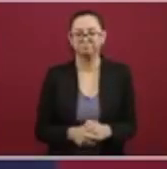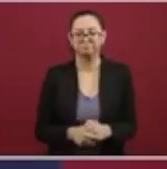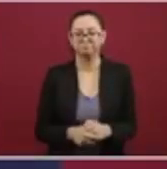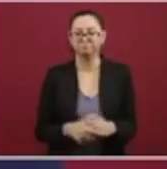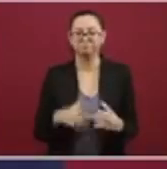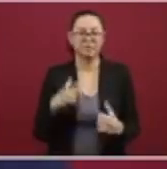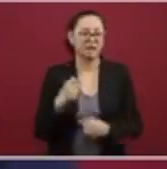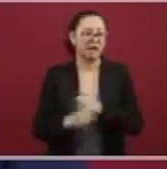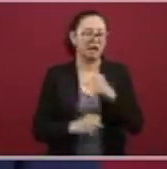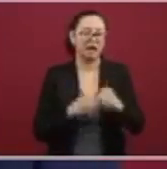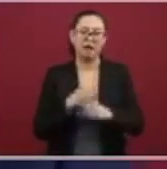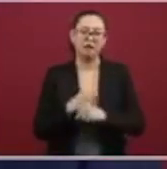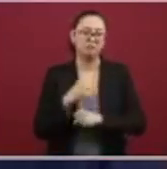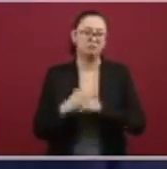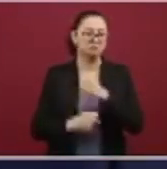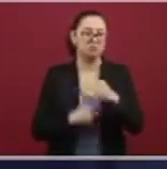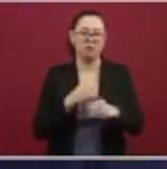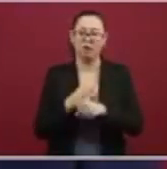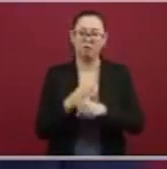años